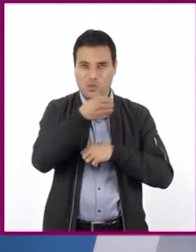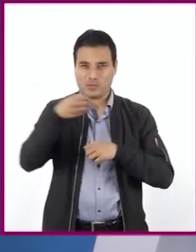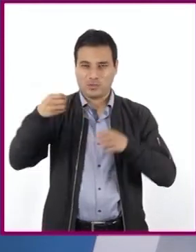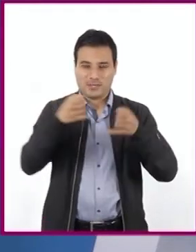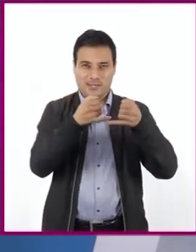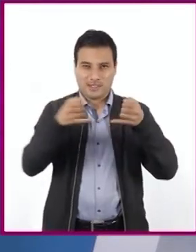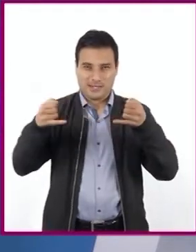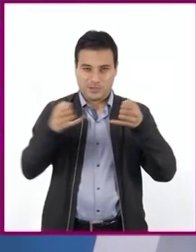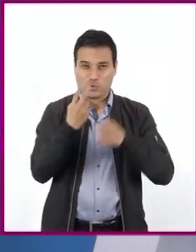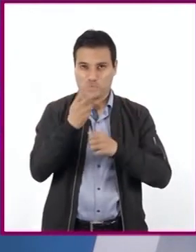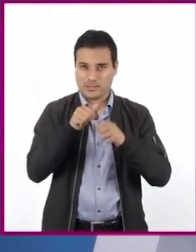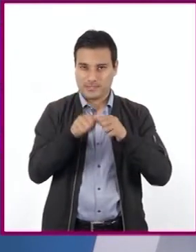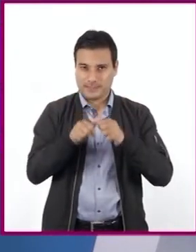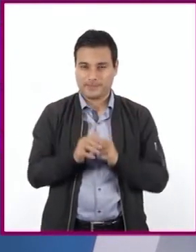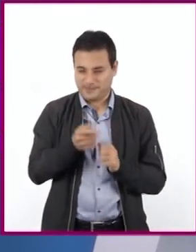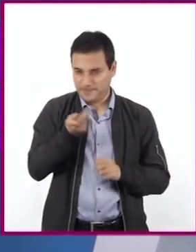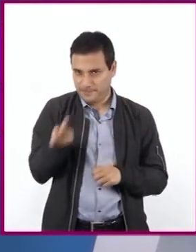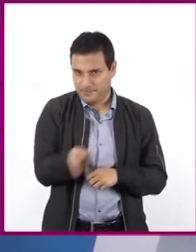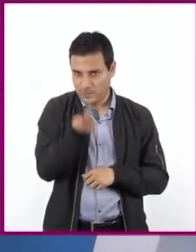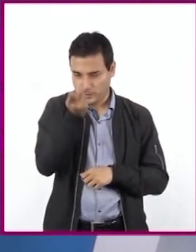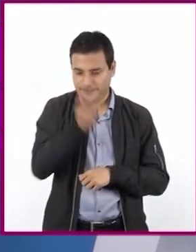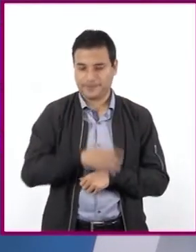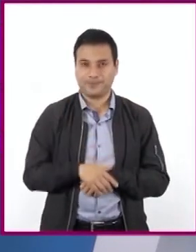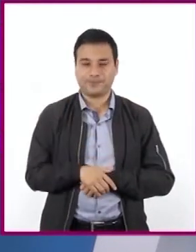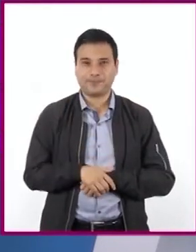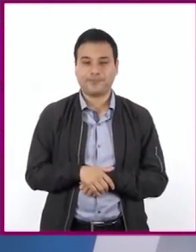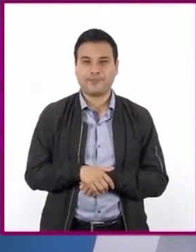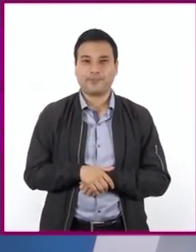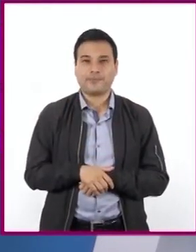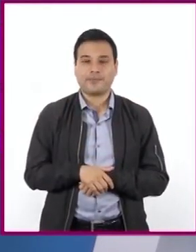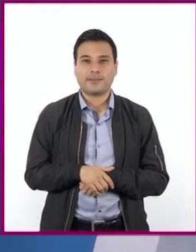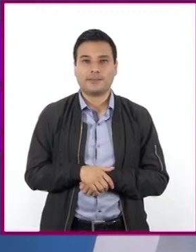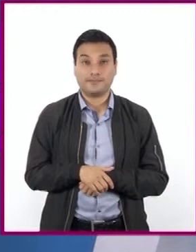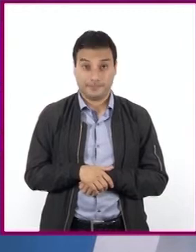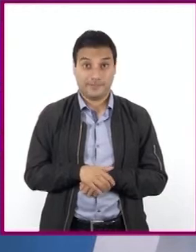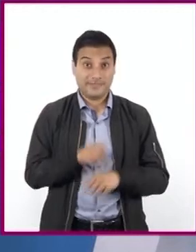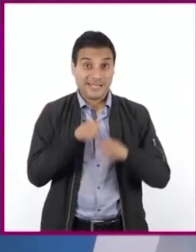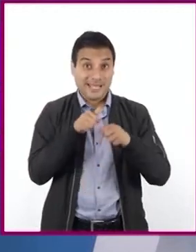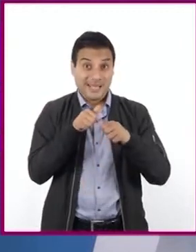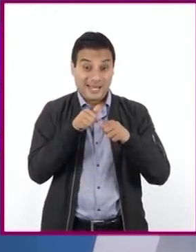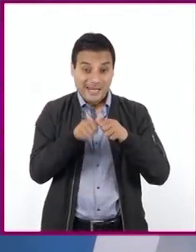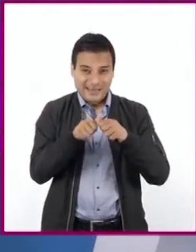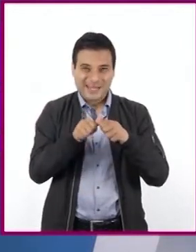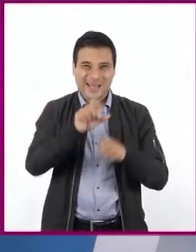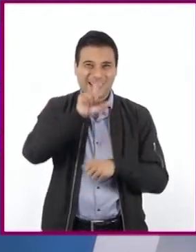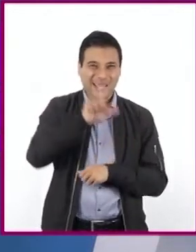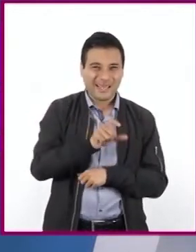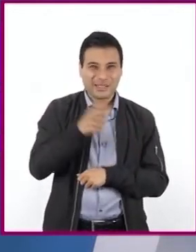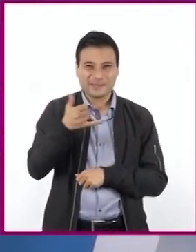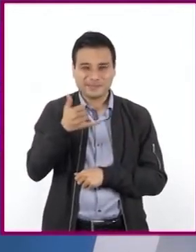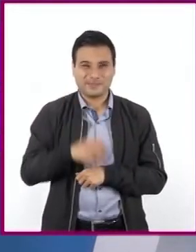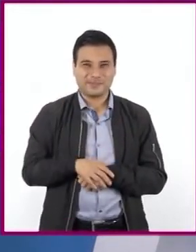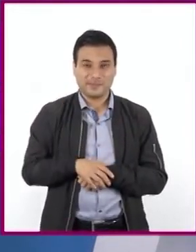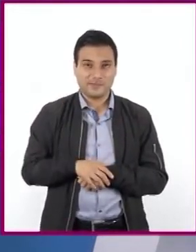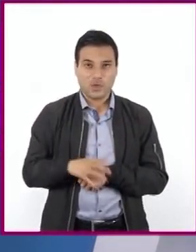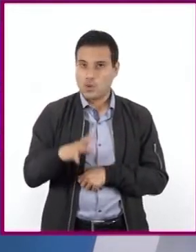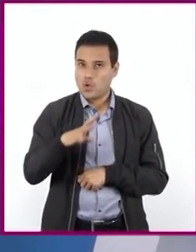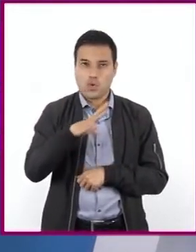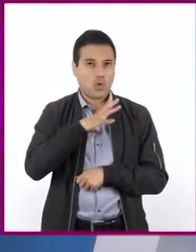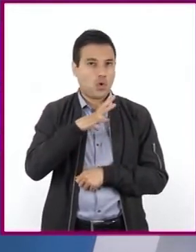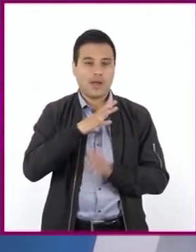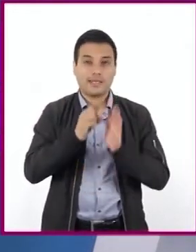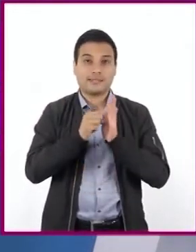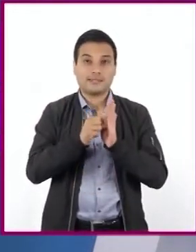pregunta. ¿Qué se requiere hacer cuando la incógnita por despejar no tiene signos distintos